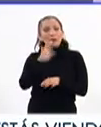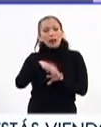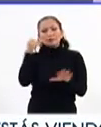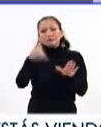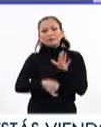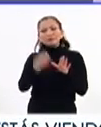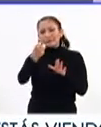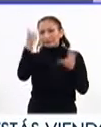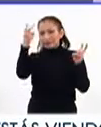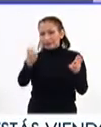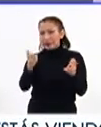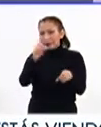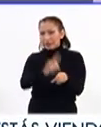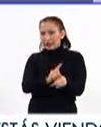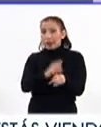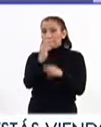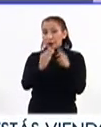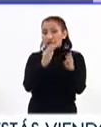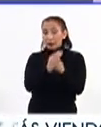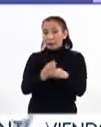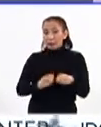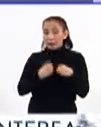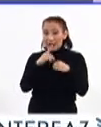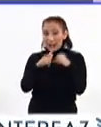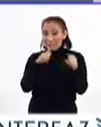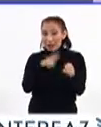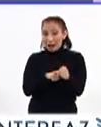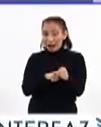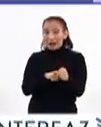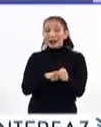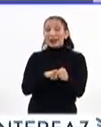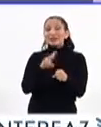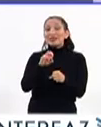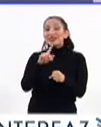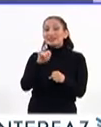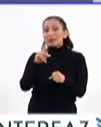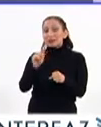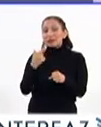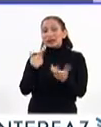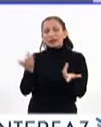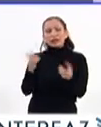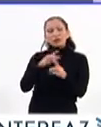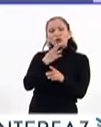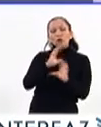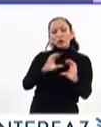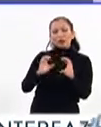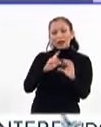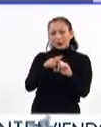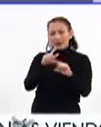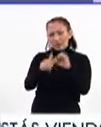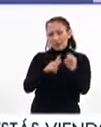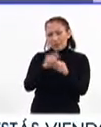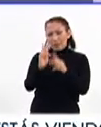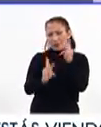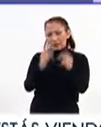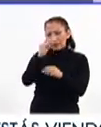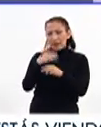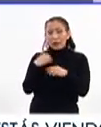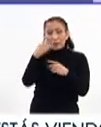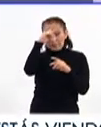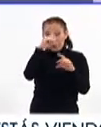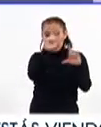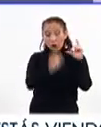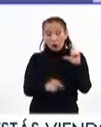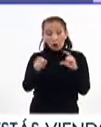a fondo de ese Día Mundial de la Vida Silvestre, más bien, y de la conservación de las distintas especies en nuestro país, uno de los